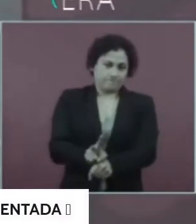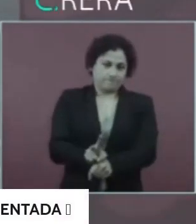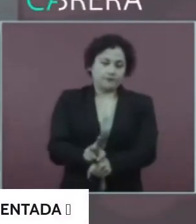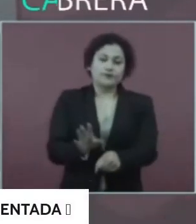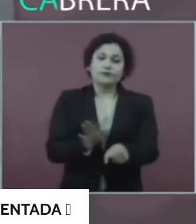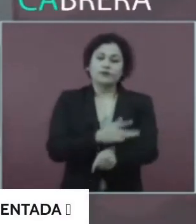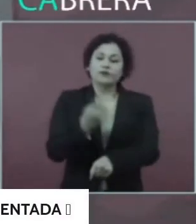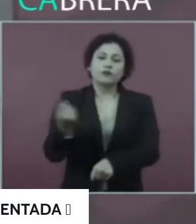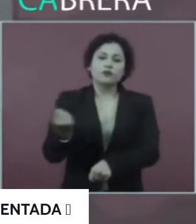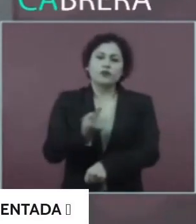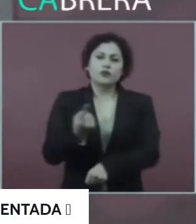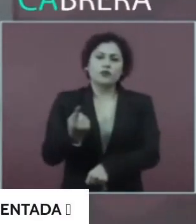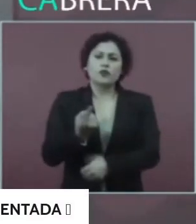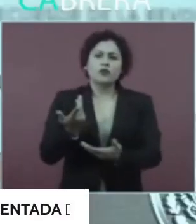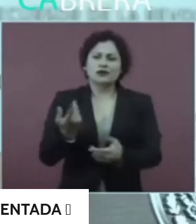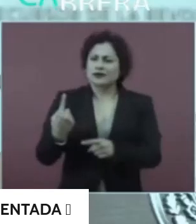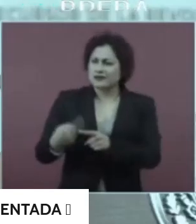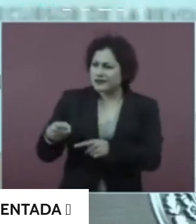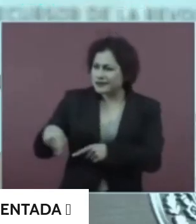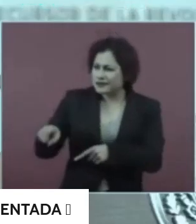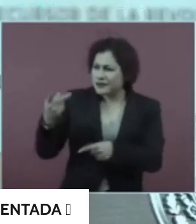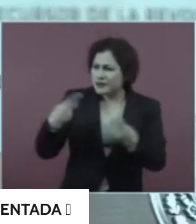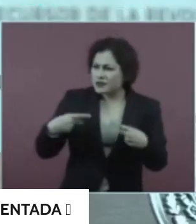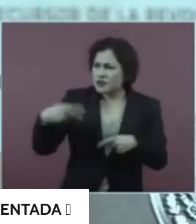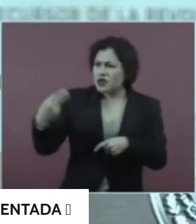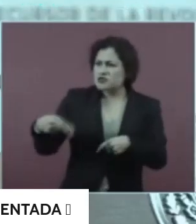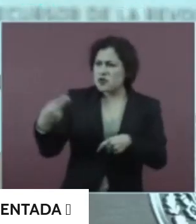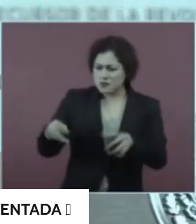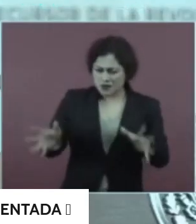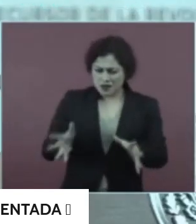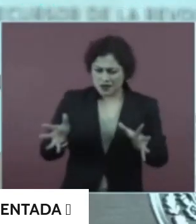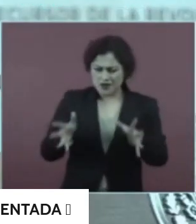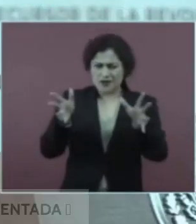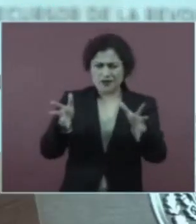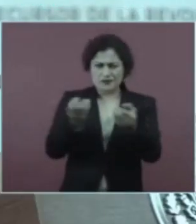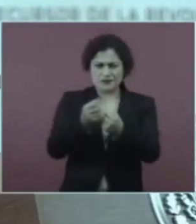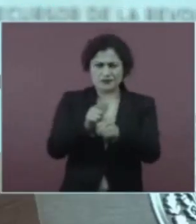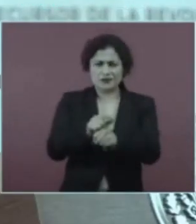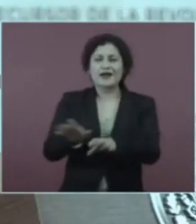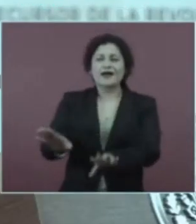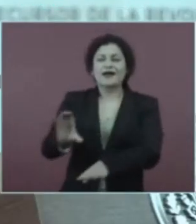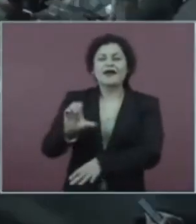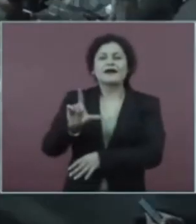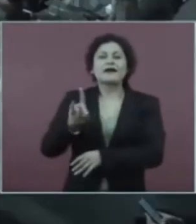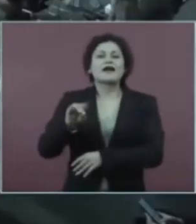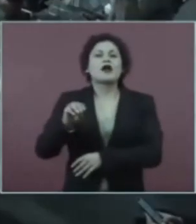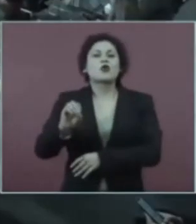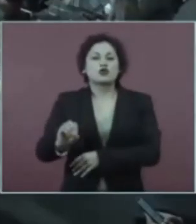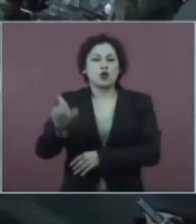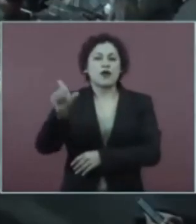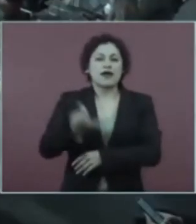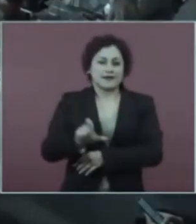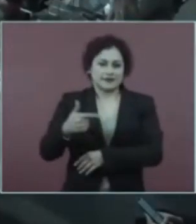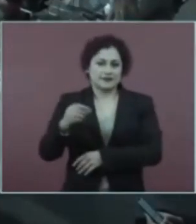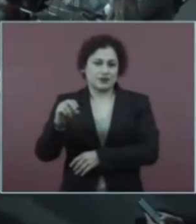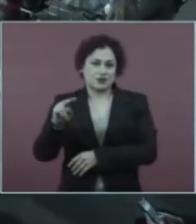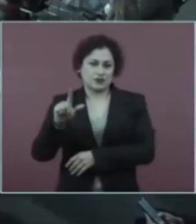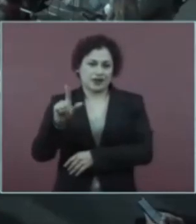¿cómo se llama el promotor social? Claudio G. González, el activista social,